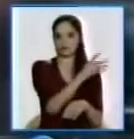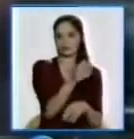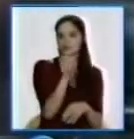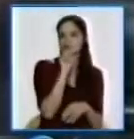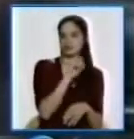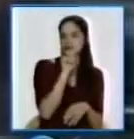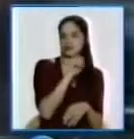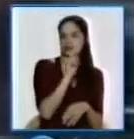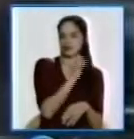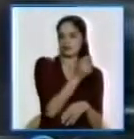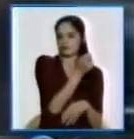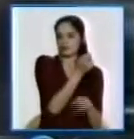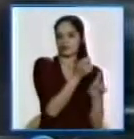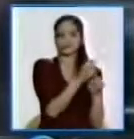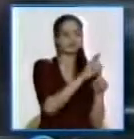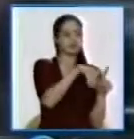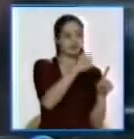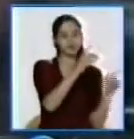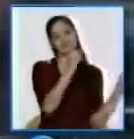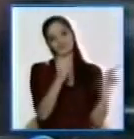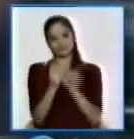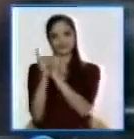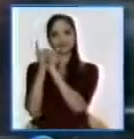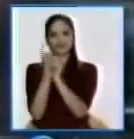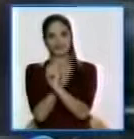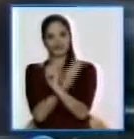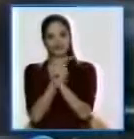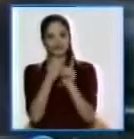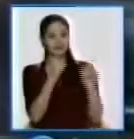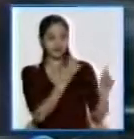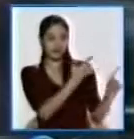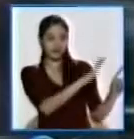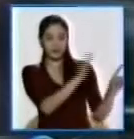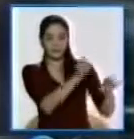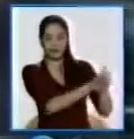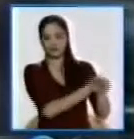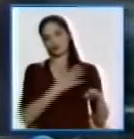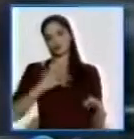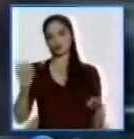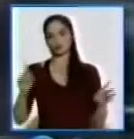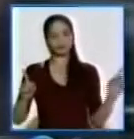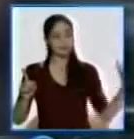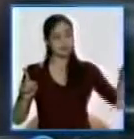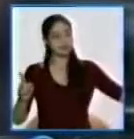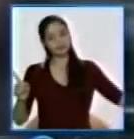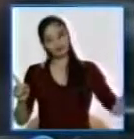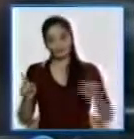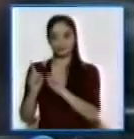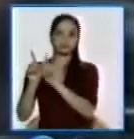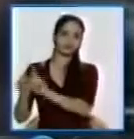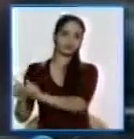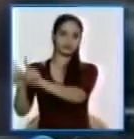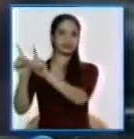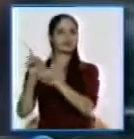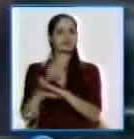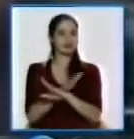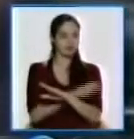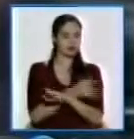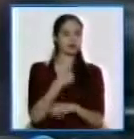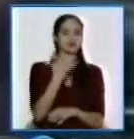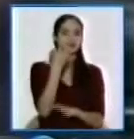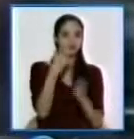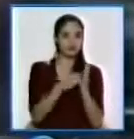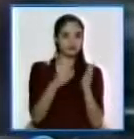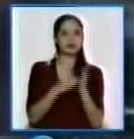cerveza un ratito, en lo que llegaba la hora pues de irnos a ver. De hecho, ese día él... Pues según me cuentan, él había llamado ya en tres ocasiones